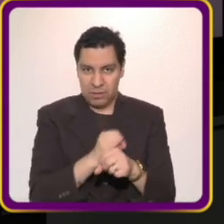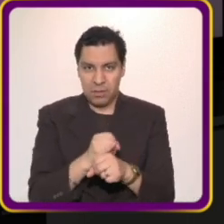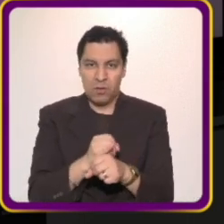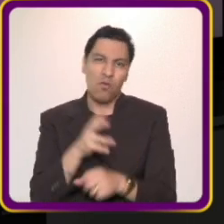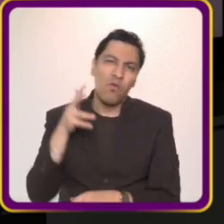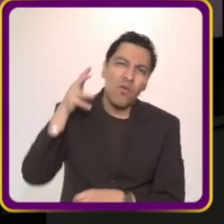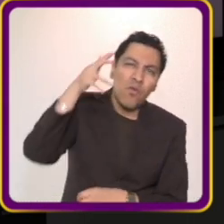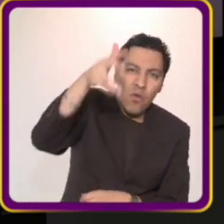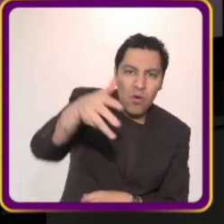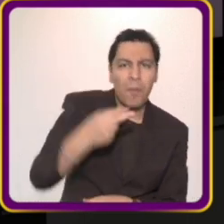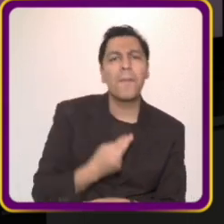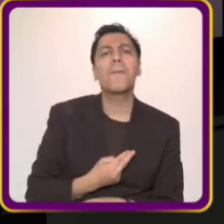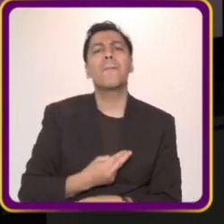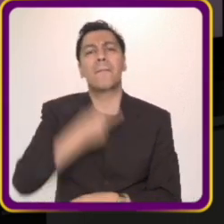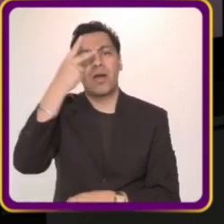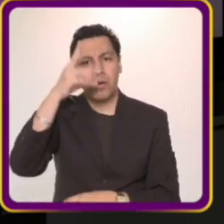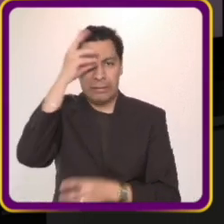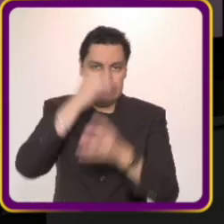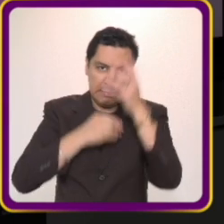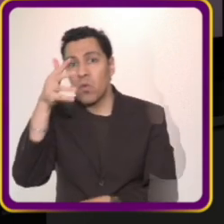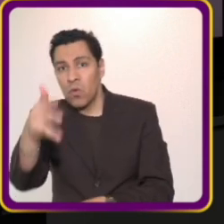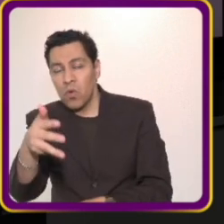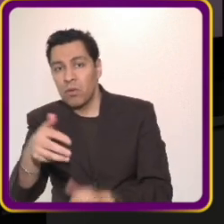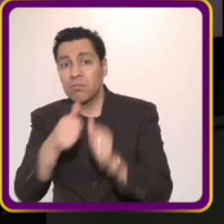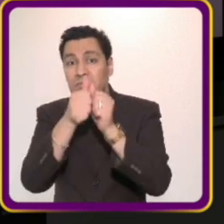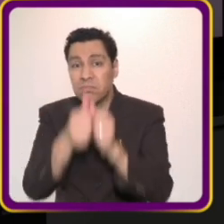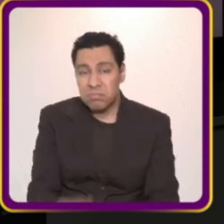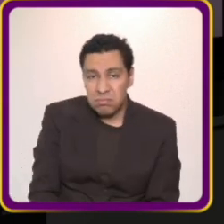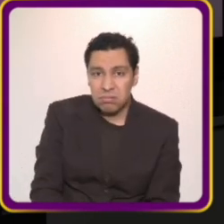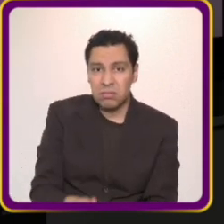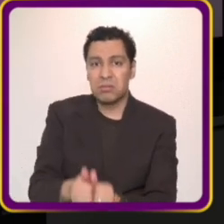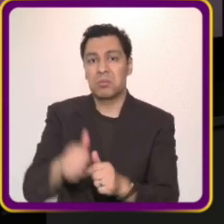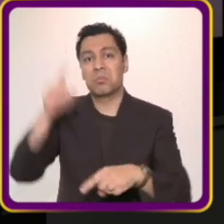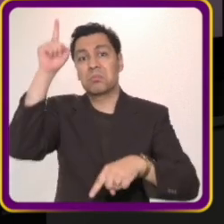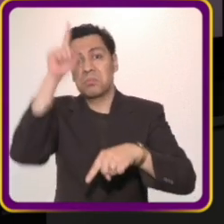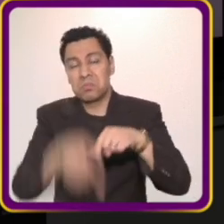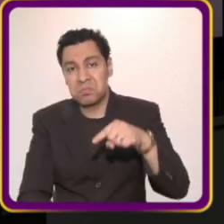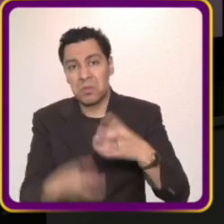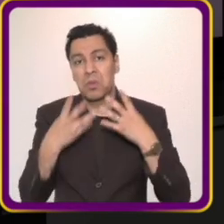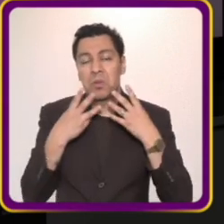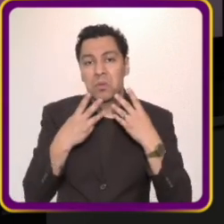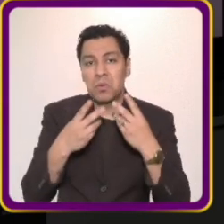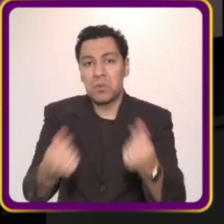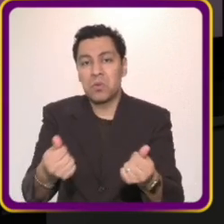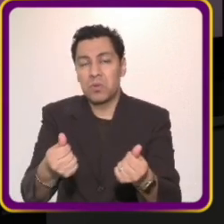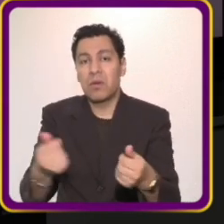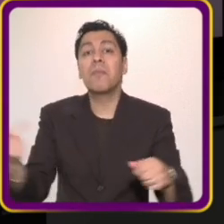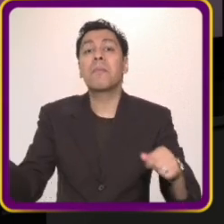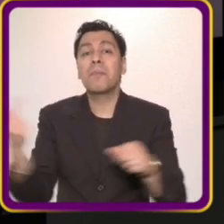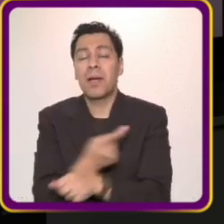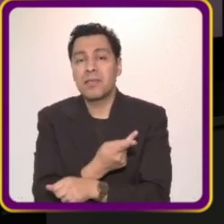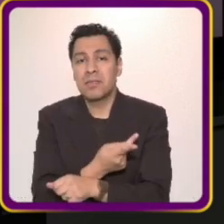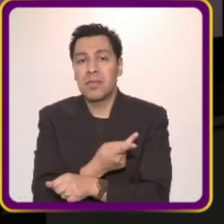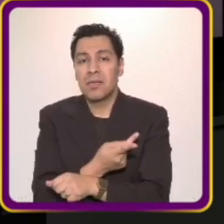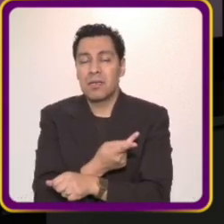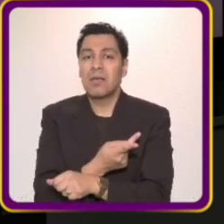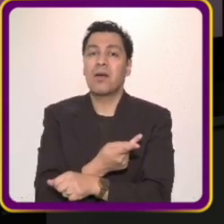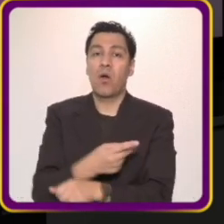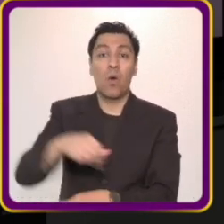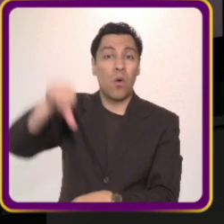más informado, justo y transparente. Este organismo constitucionalmente autónomo que hoy